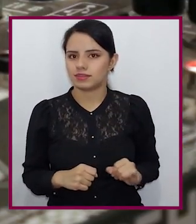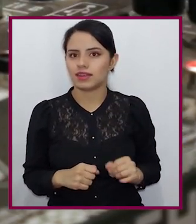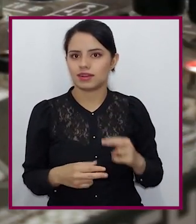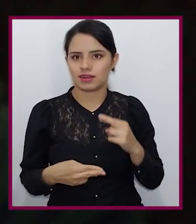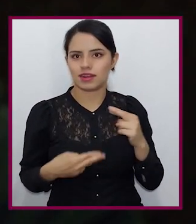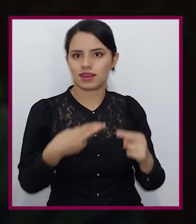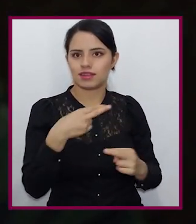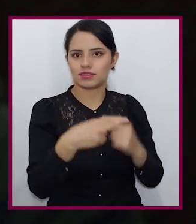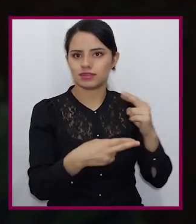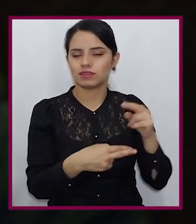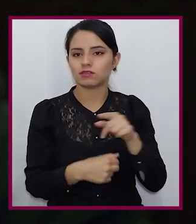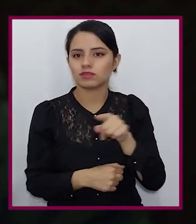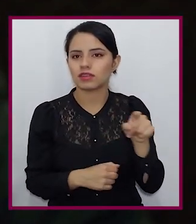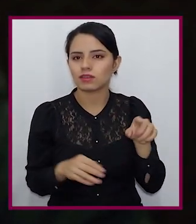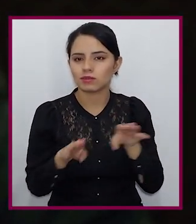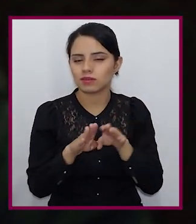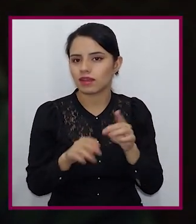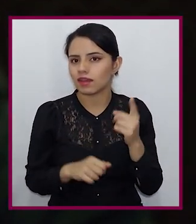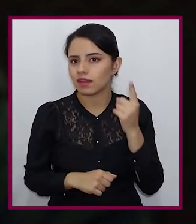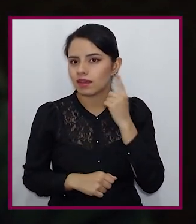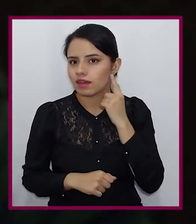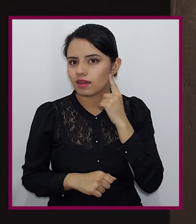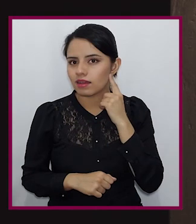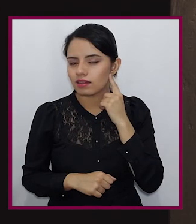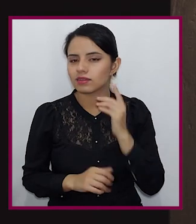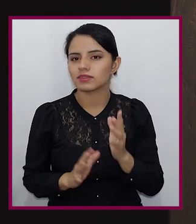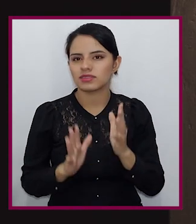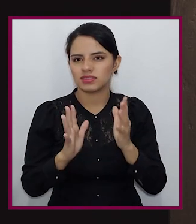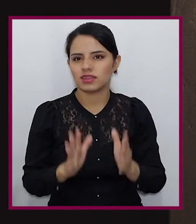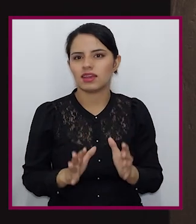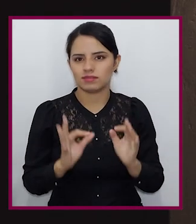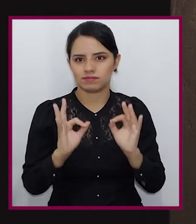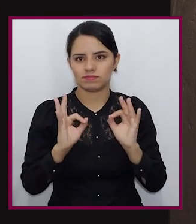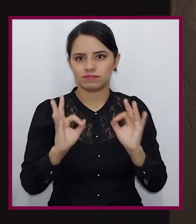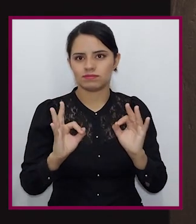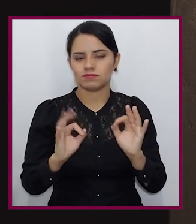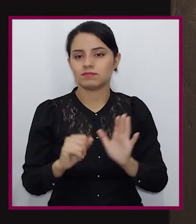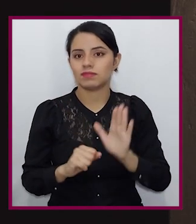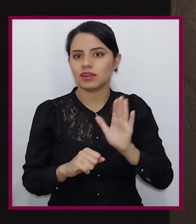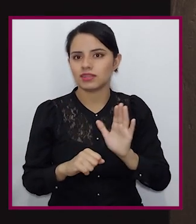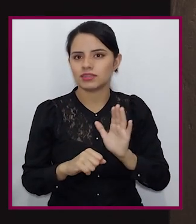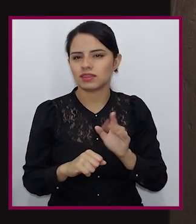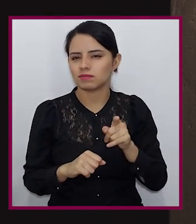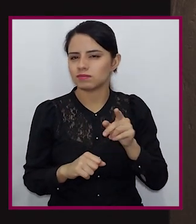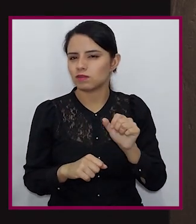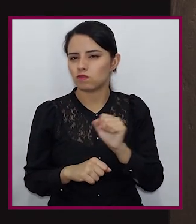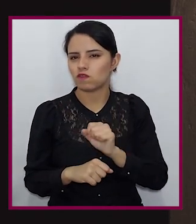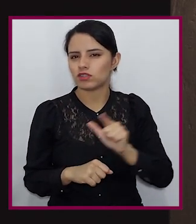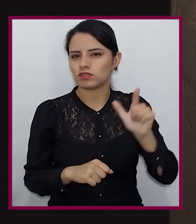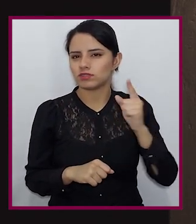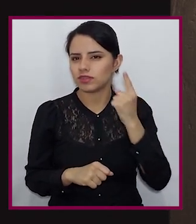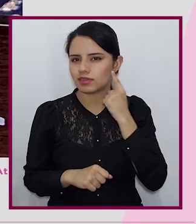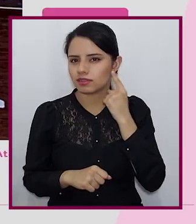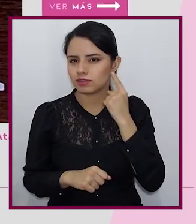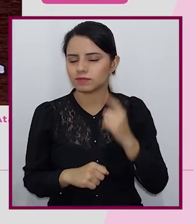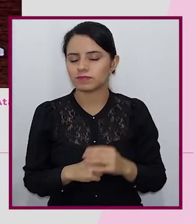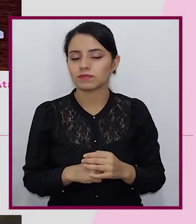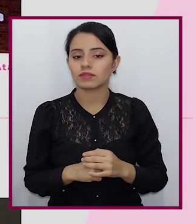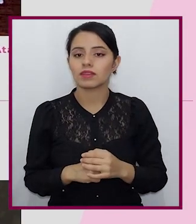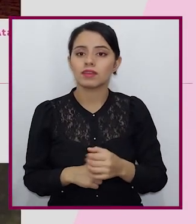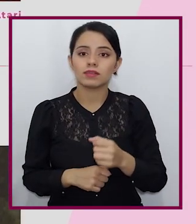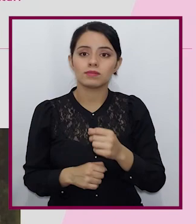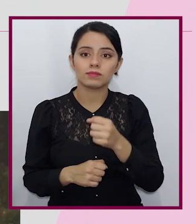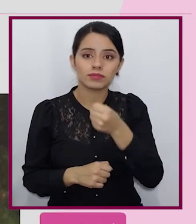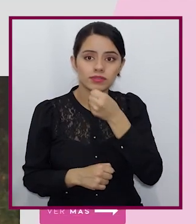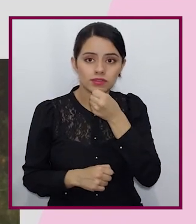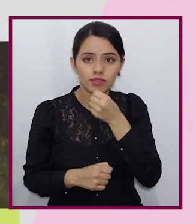las regresamos entonces ya como casi una producción cinematográfica. Queda fantástico. Los podcasts